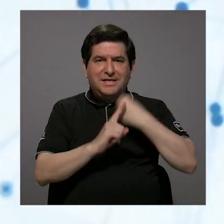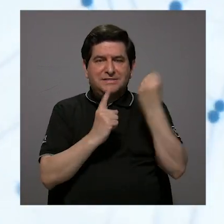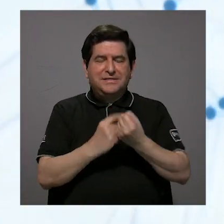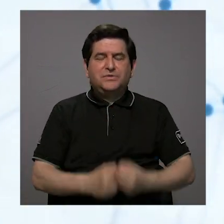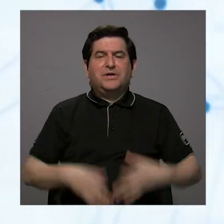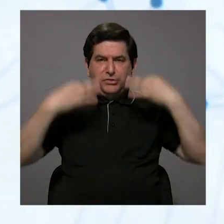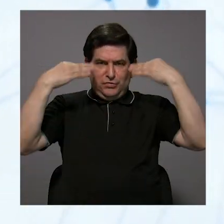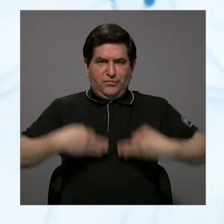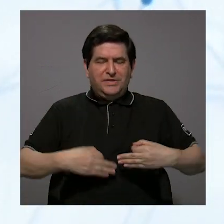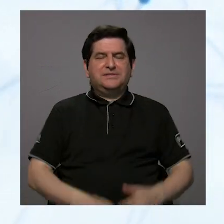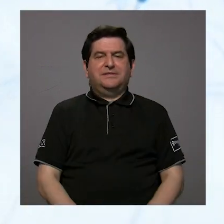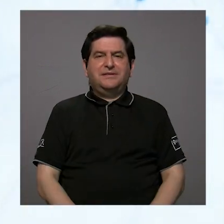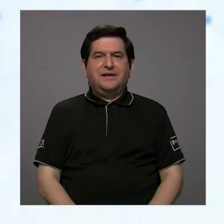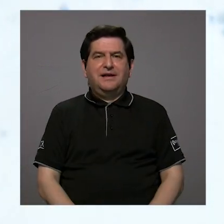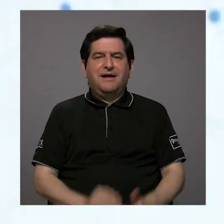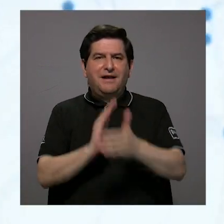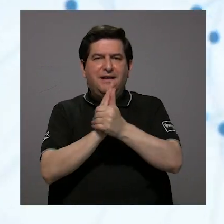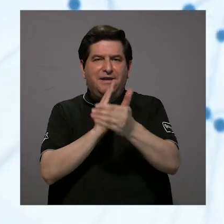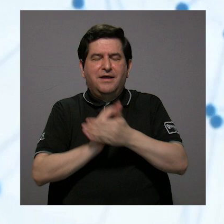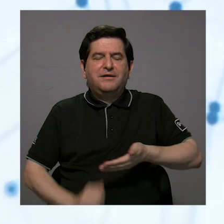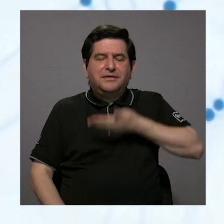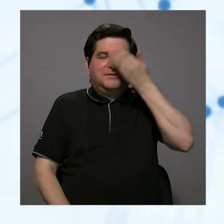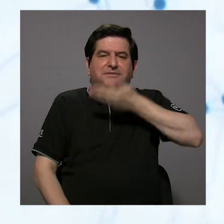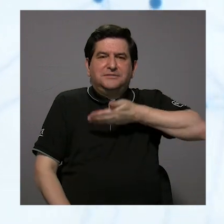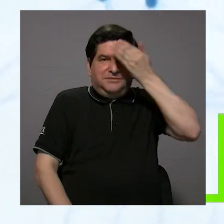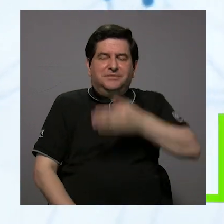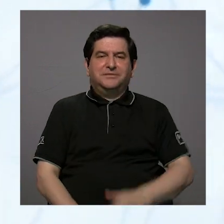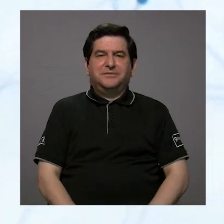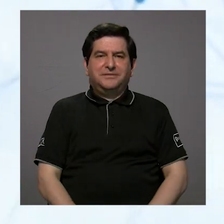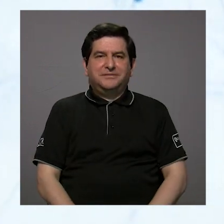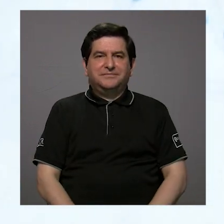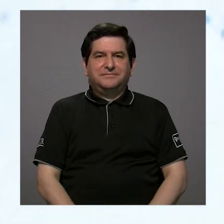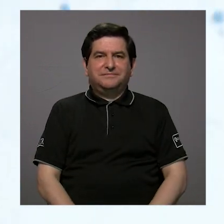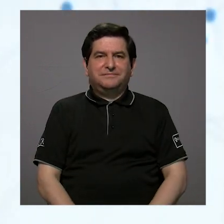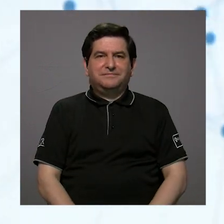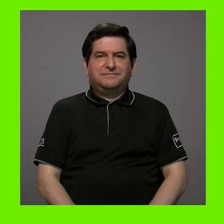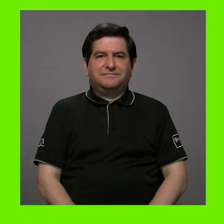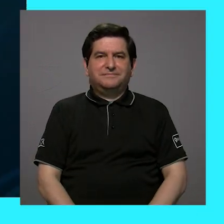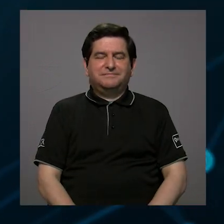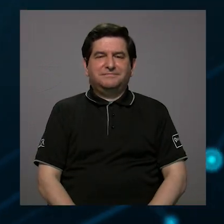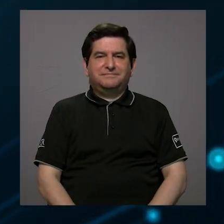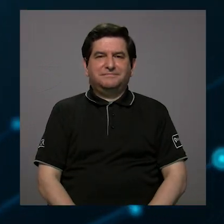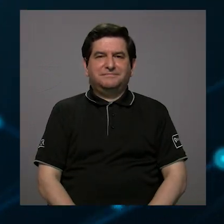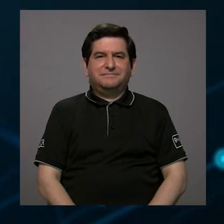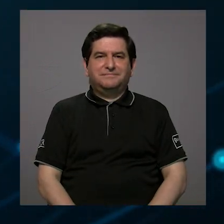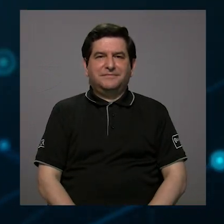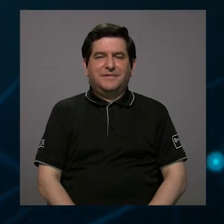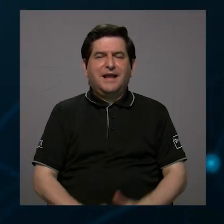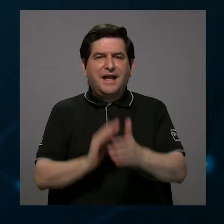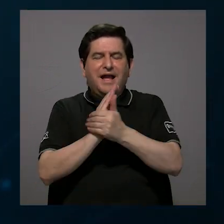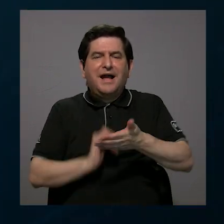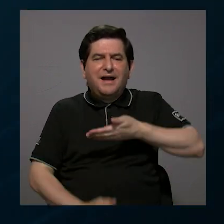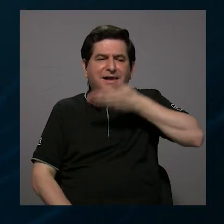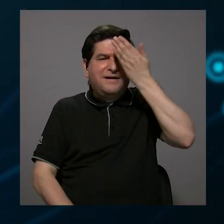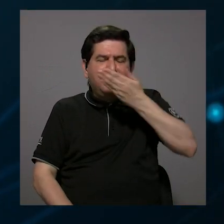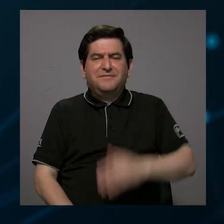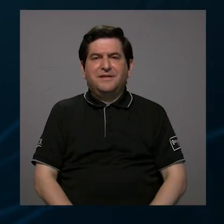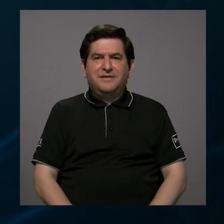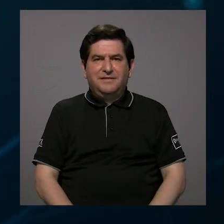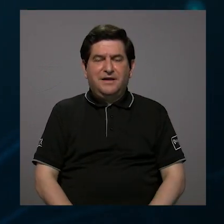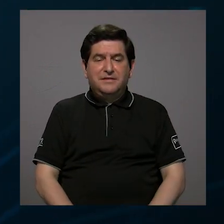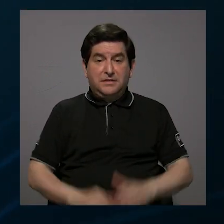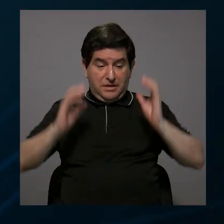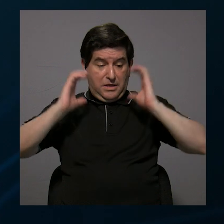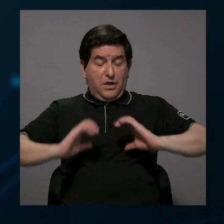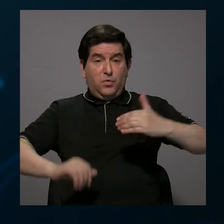la condición física, por ejemplo, capacidad aeróbica, composición corporal. Capacidad aeróbica es